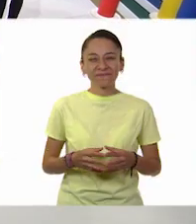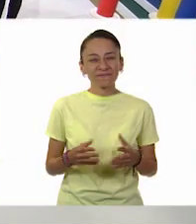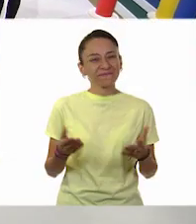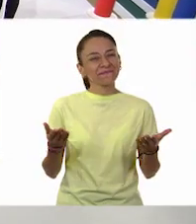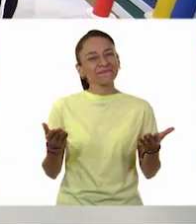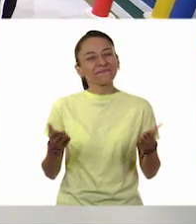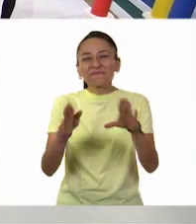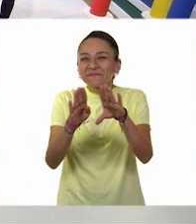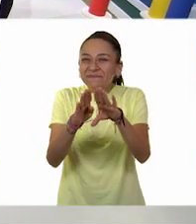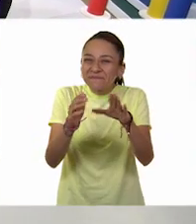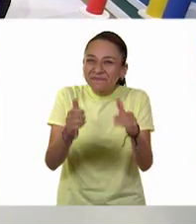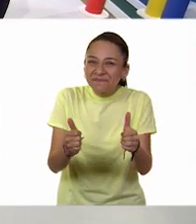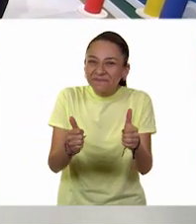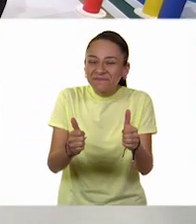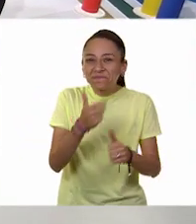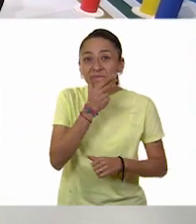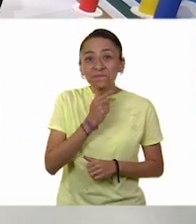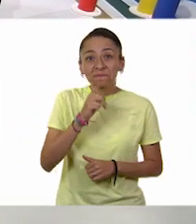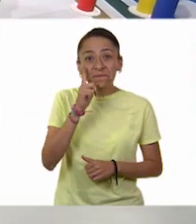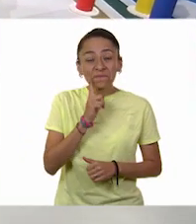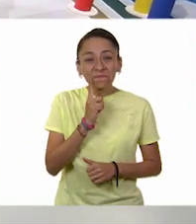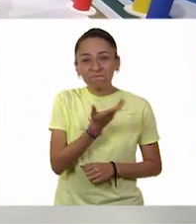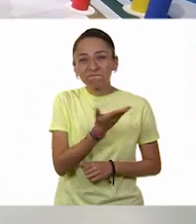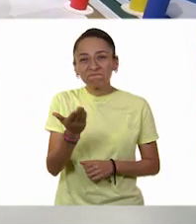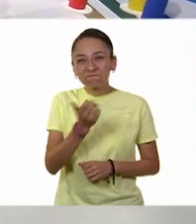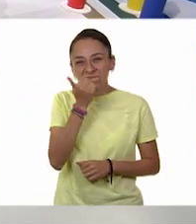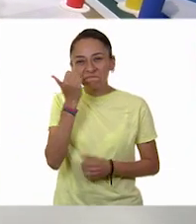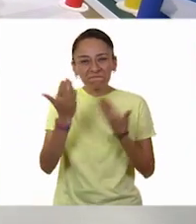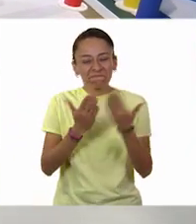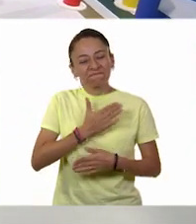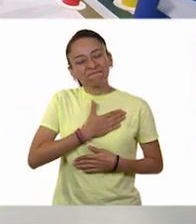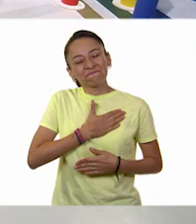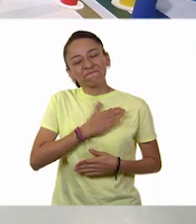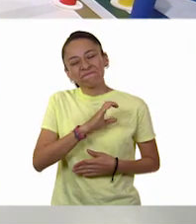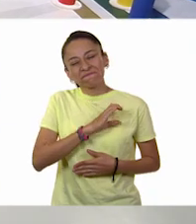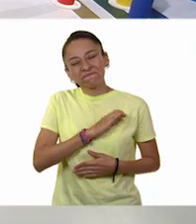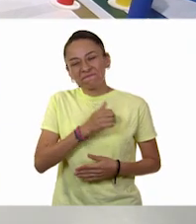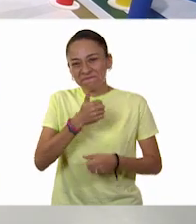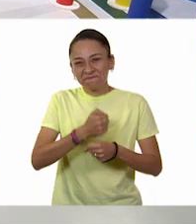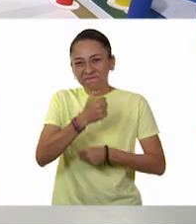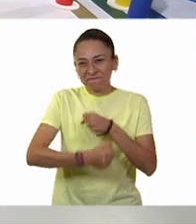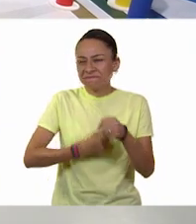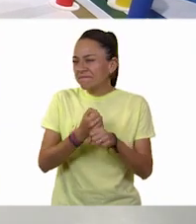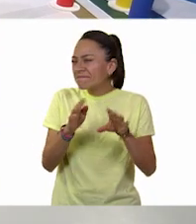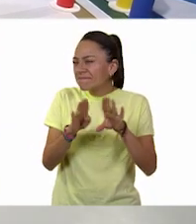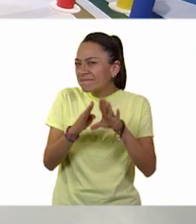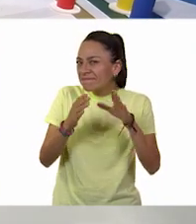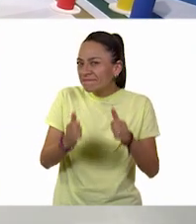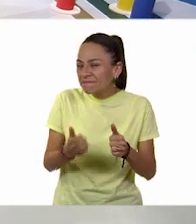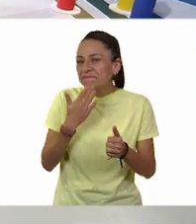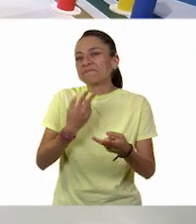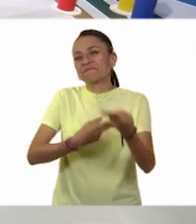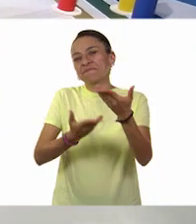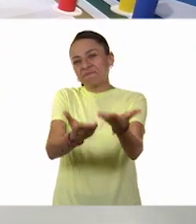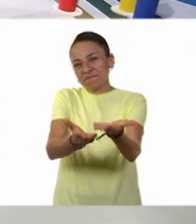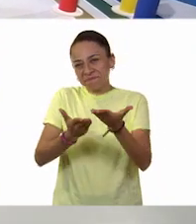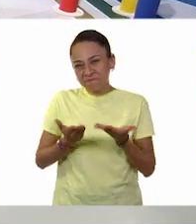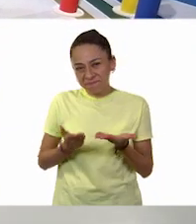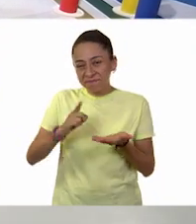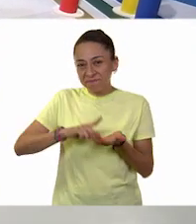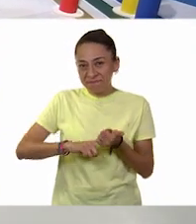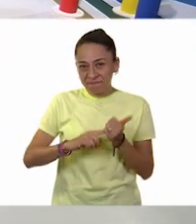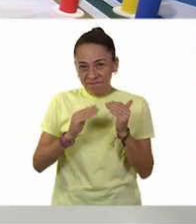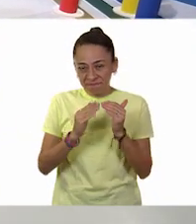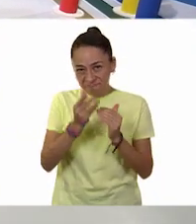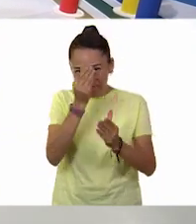¿Cómo están? Bienvenidas y bienvenidos, queridos alumnos de sexto grado. Bienvenidos a Aprende en Casa 3 y bienvenidos a su